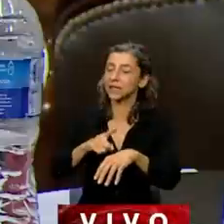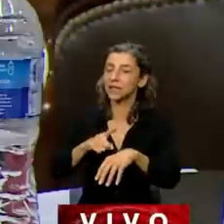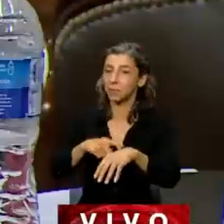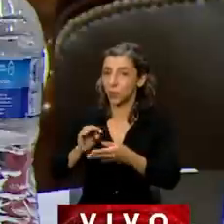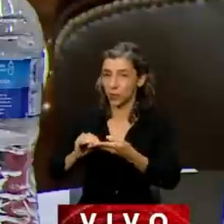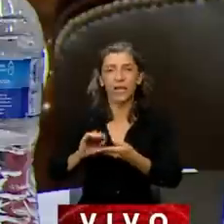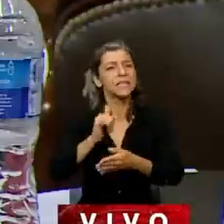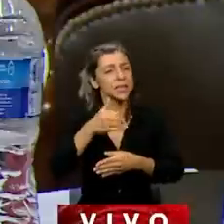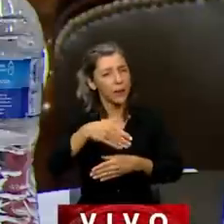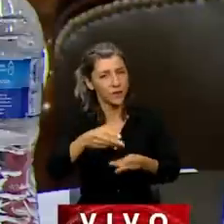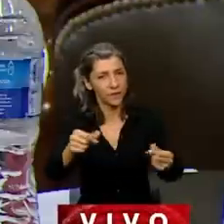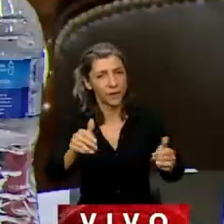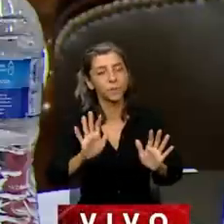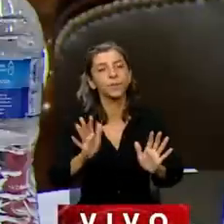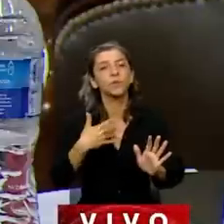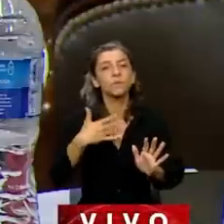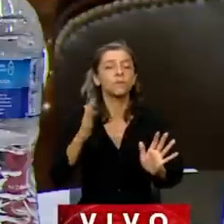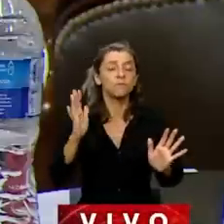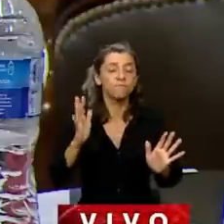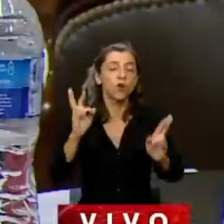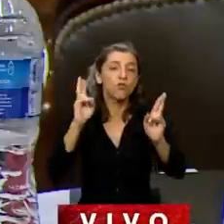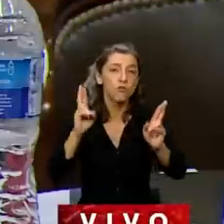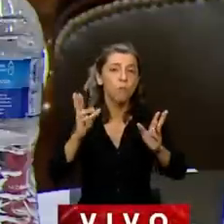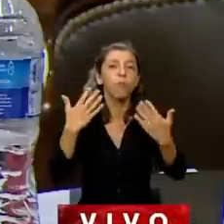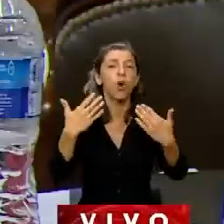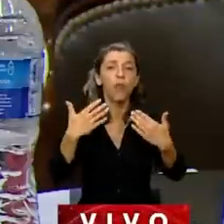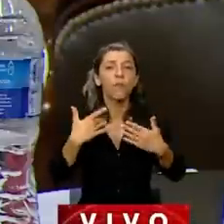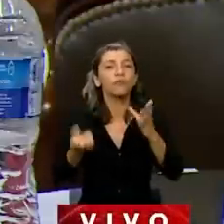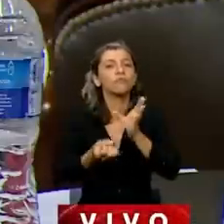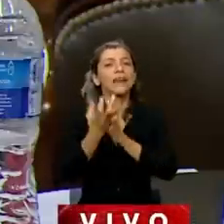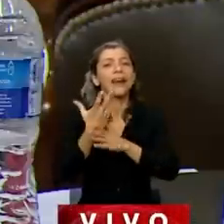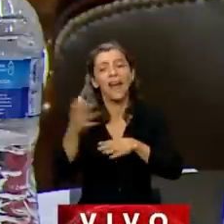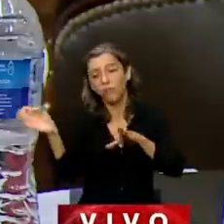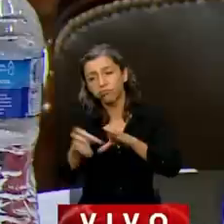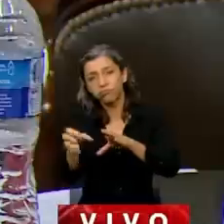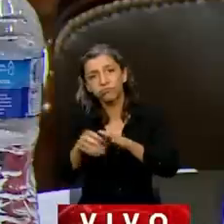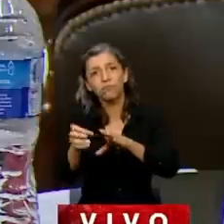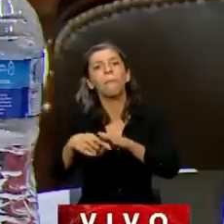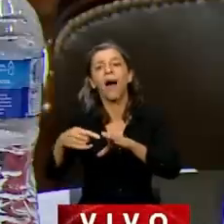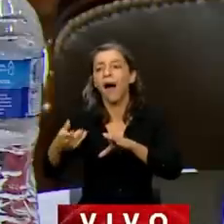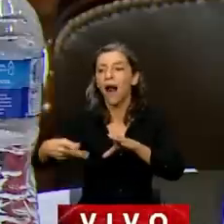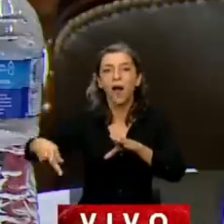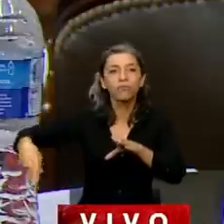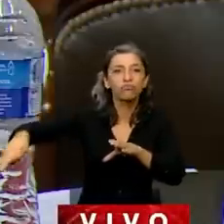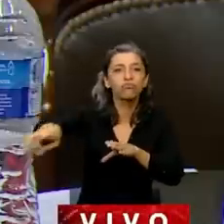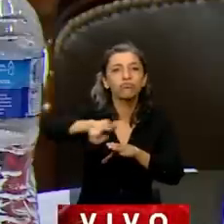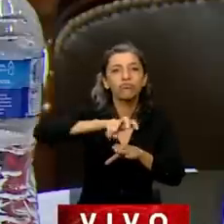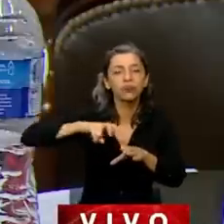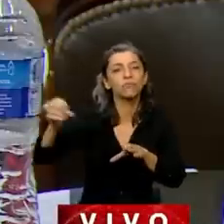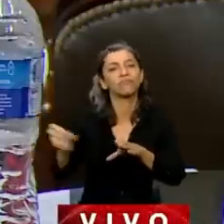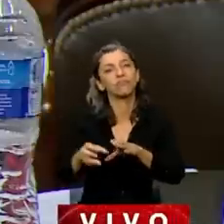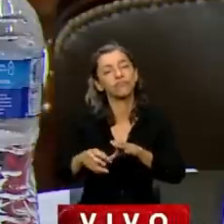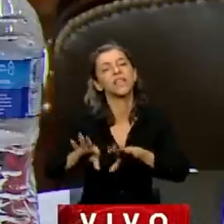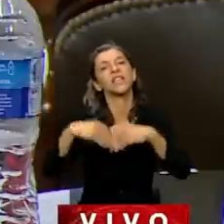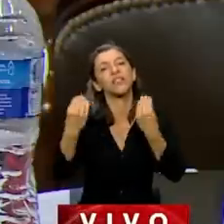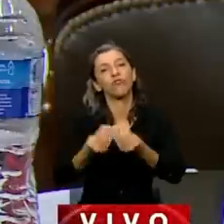avanzar hacia la constitución de un fondo que pueda generar más de 200.000